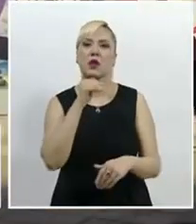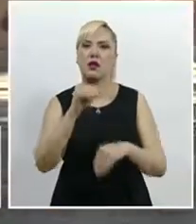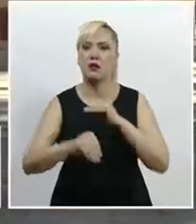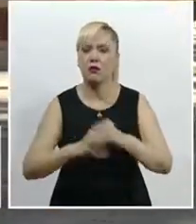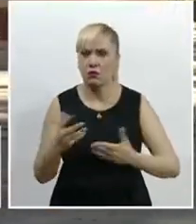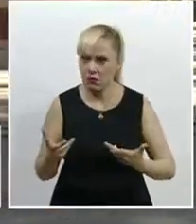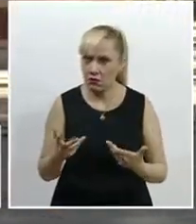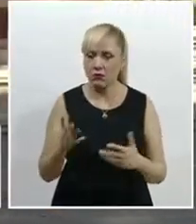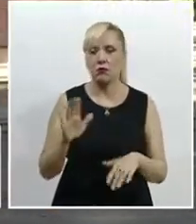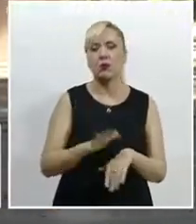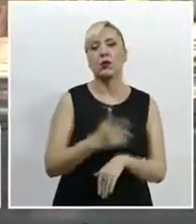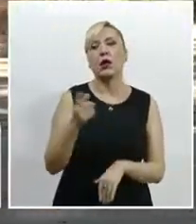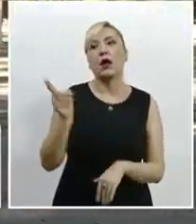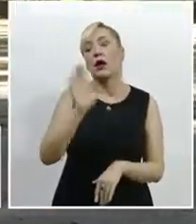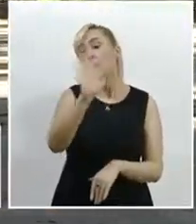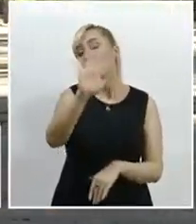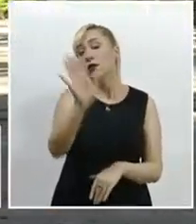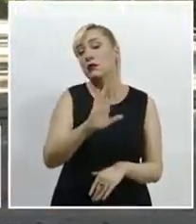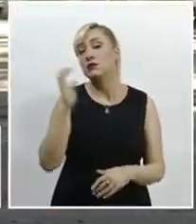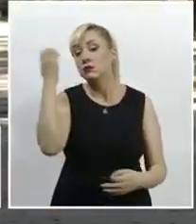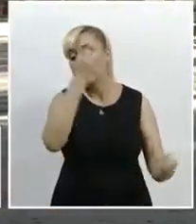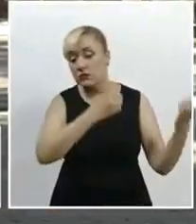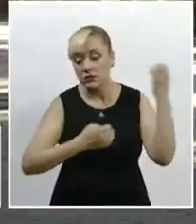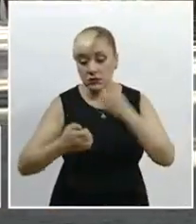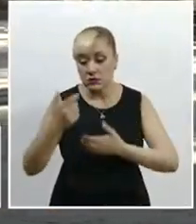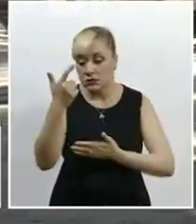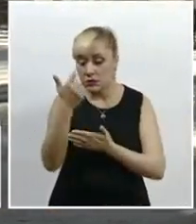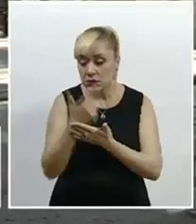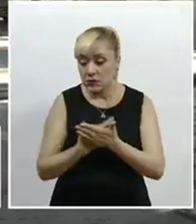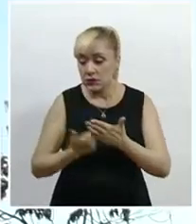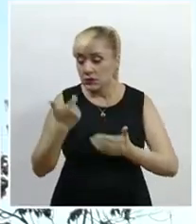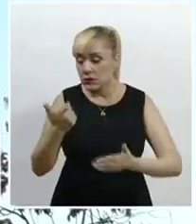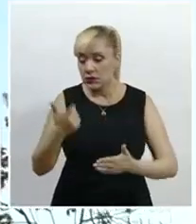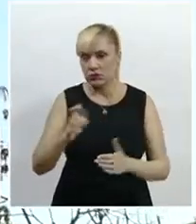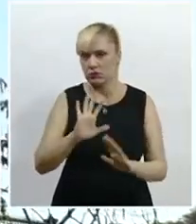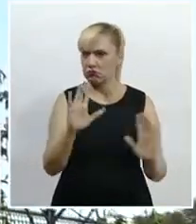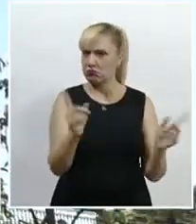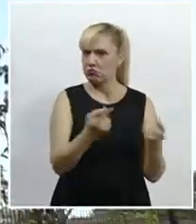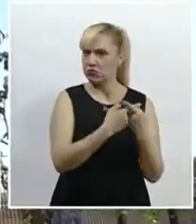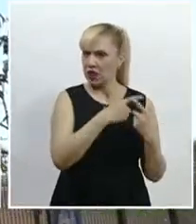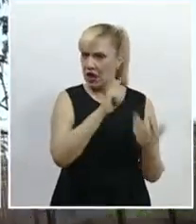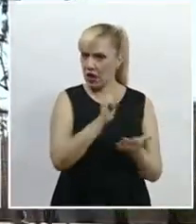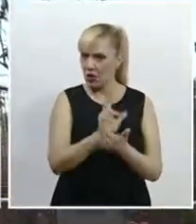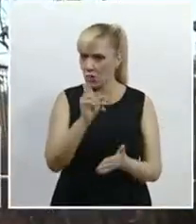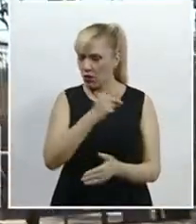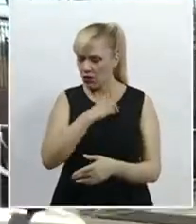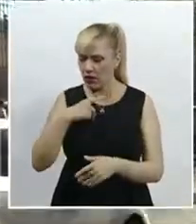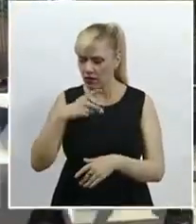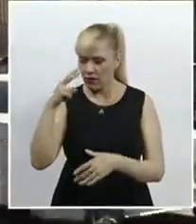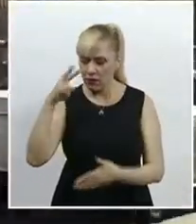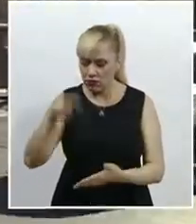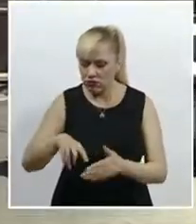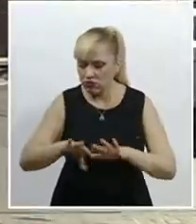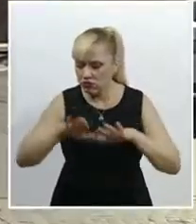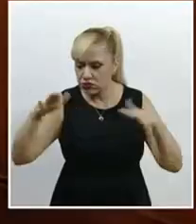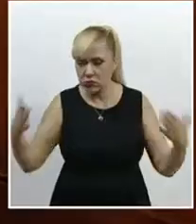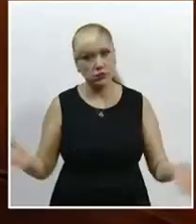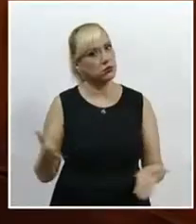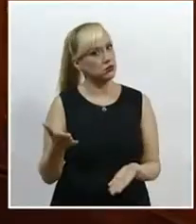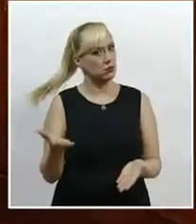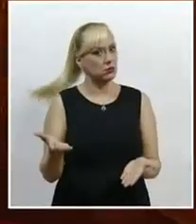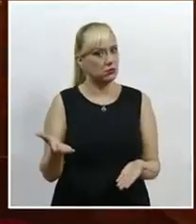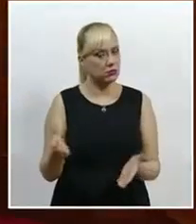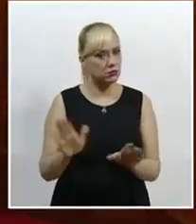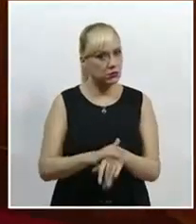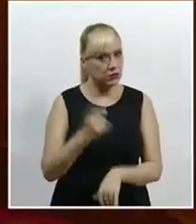pretexto de que el procedimiento de revisión de la cuenta pública fue contrario al marco legal. En todo caso, de estar inconforme, debió hacer valer los